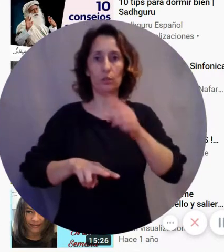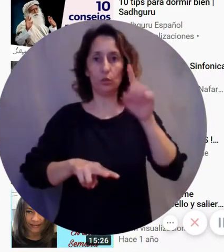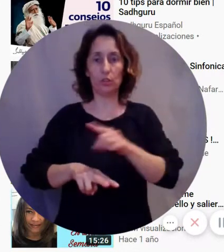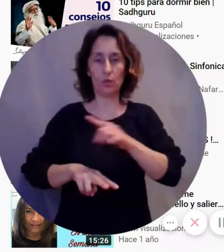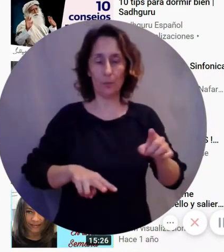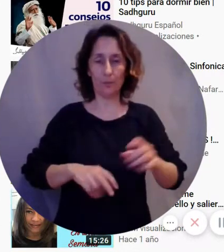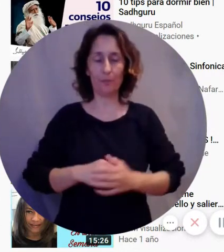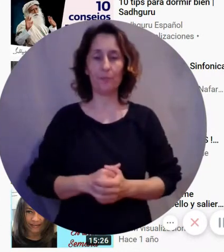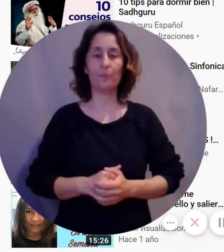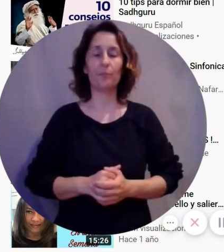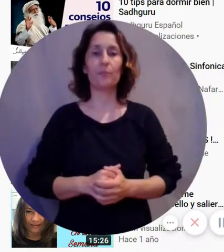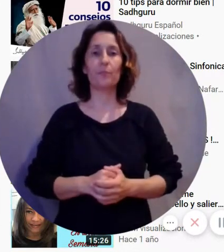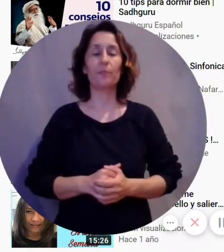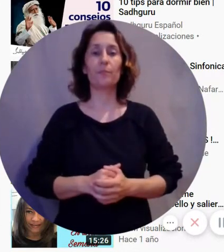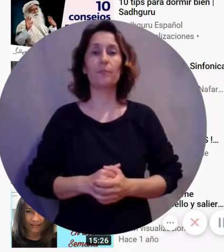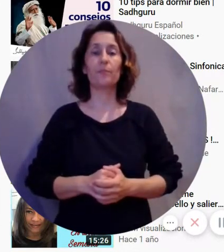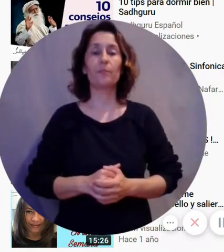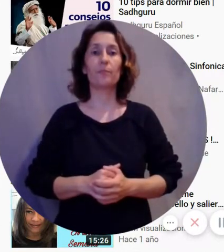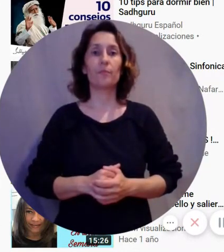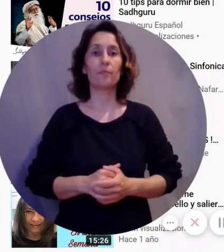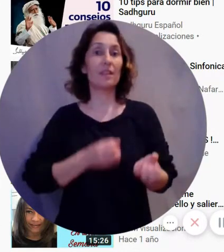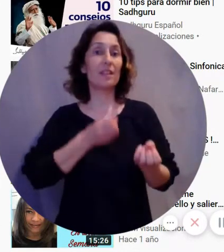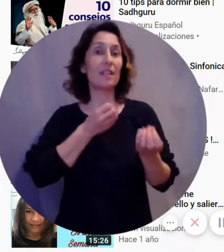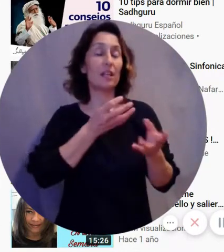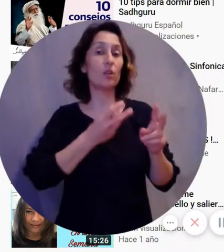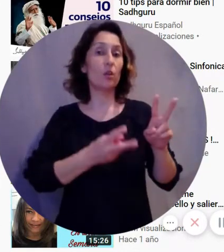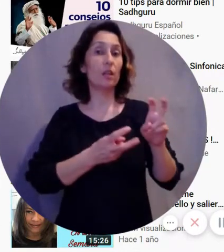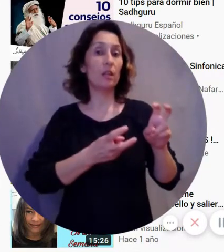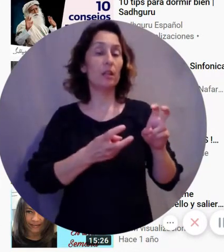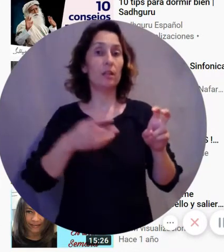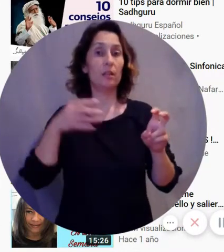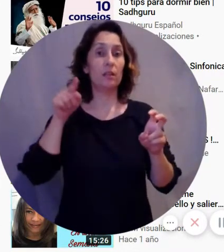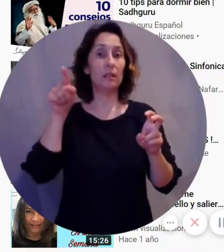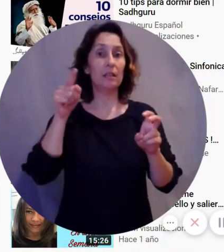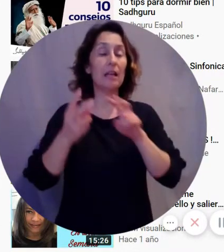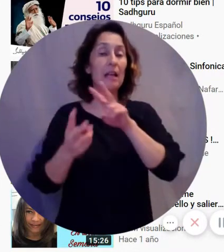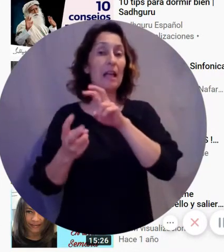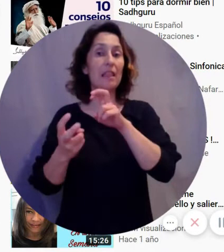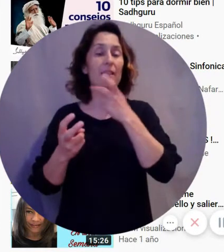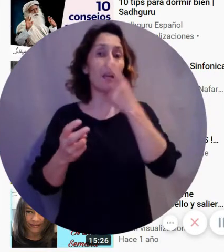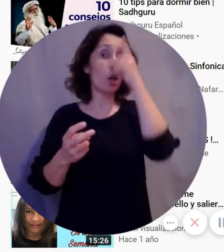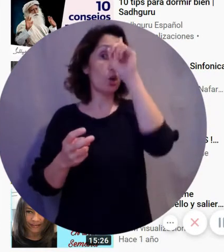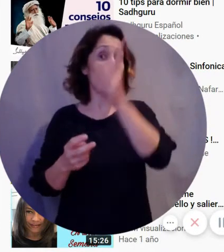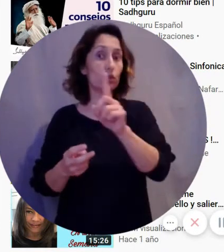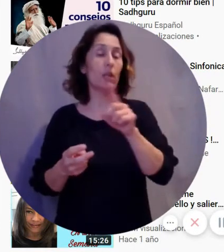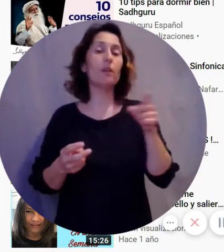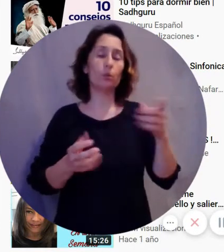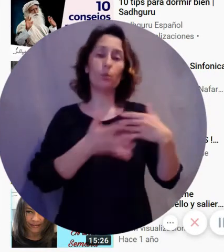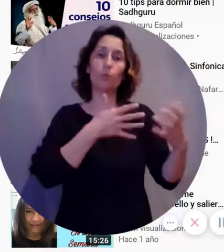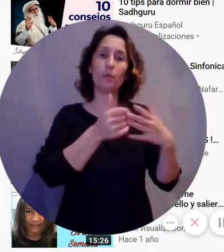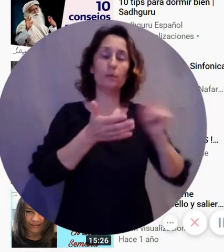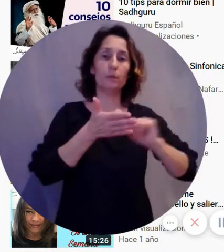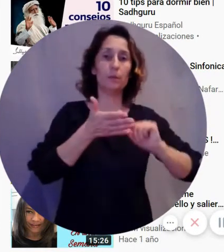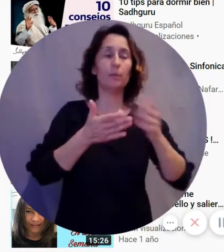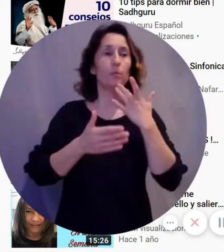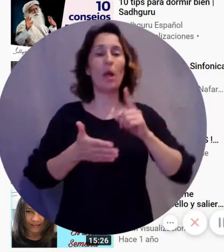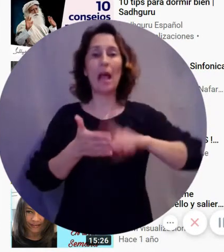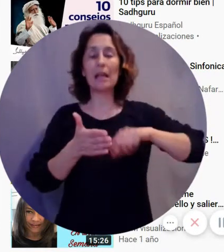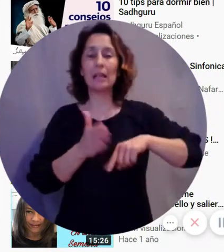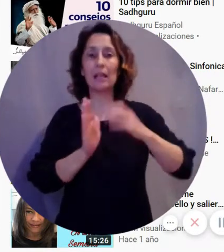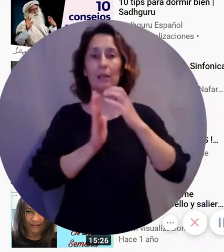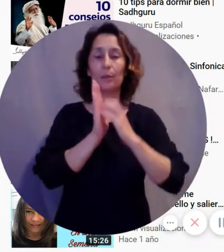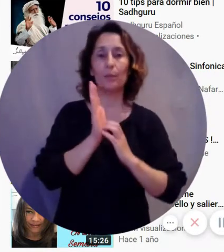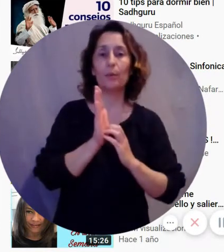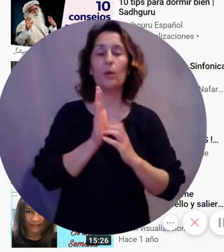de añadir aquellos apartados de tu declaración que no ha podido cumplimentar Hacienda Foral de Navarra, deducciones de alquiler, rendimientos de capital